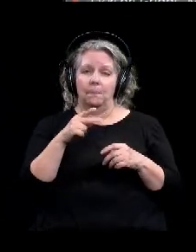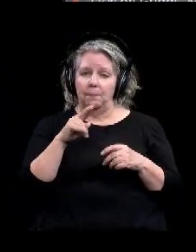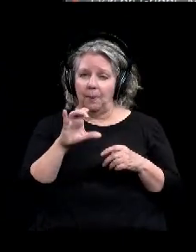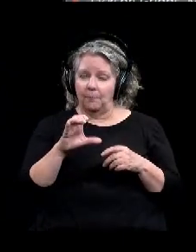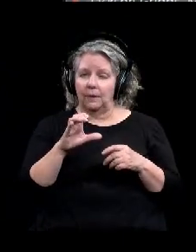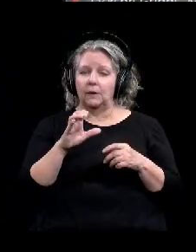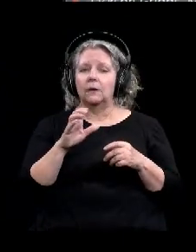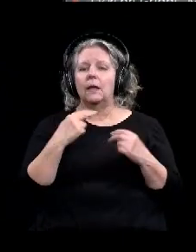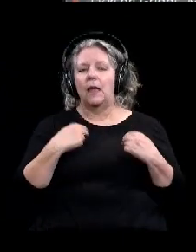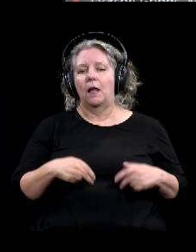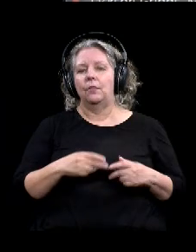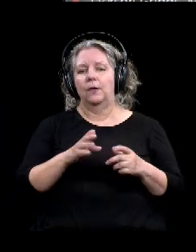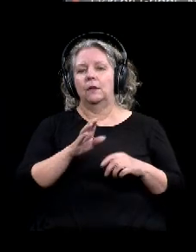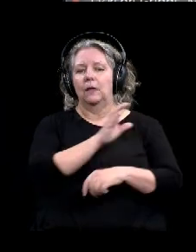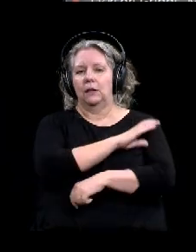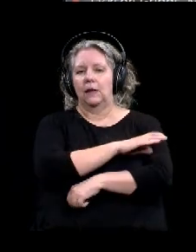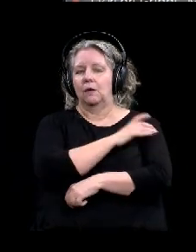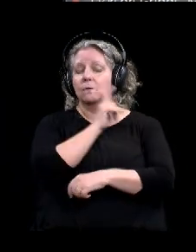otra